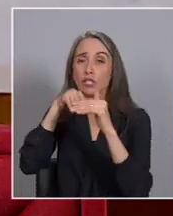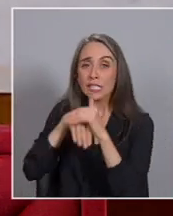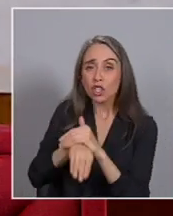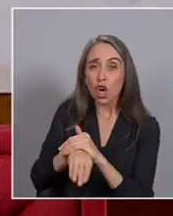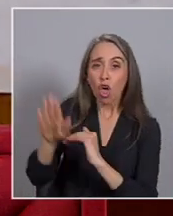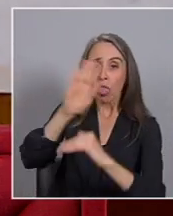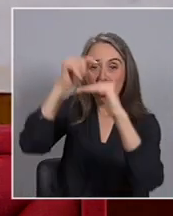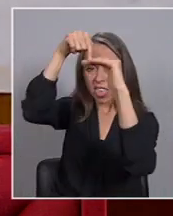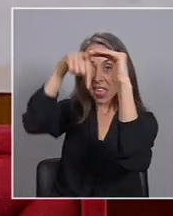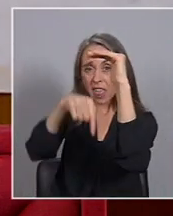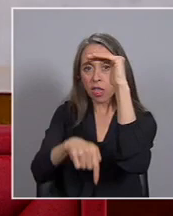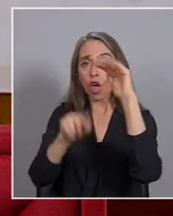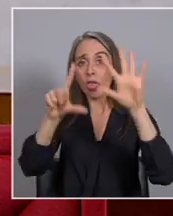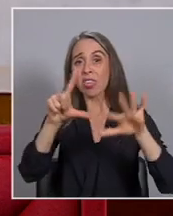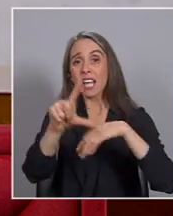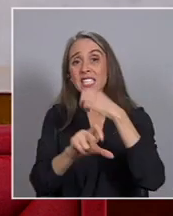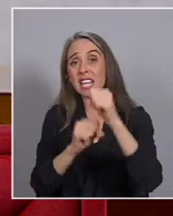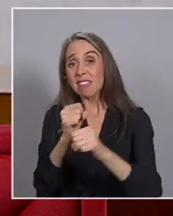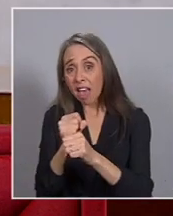años,